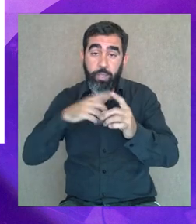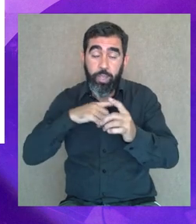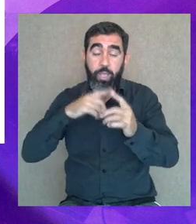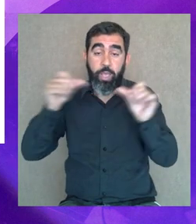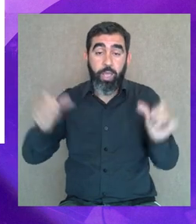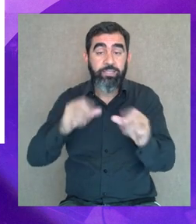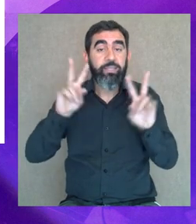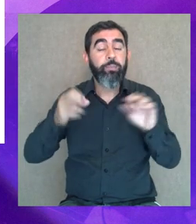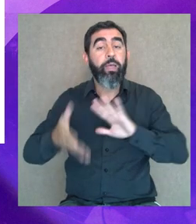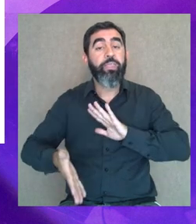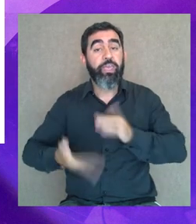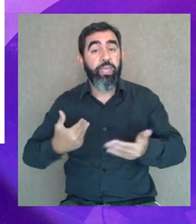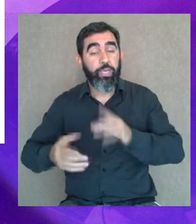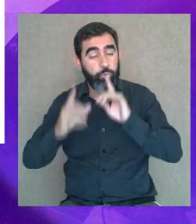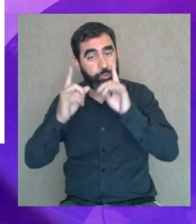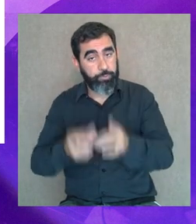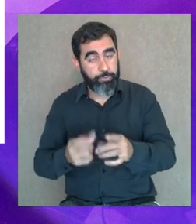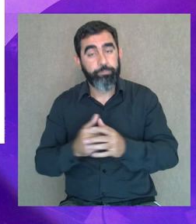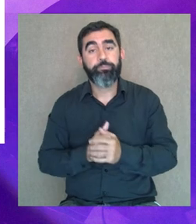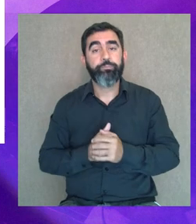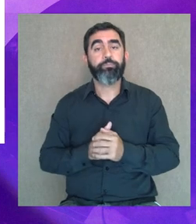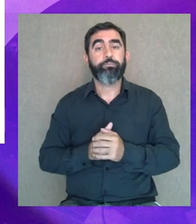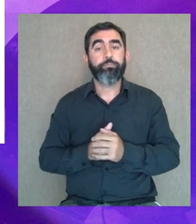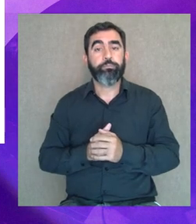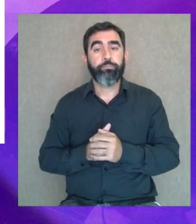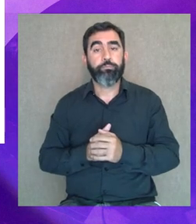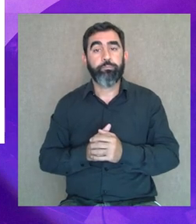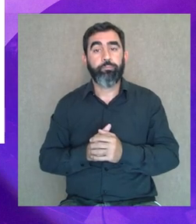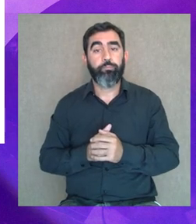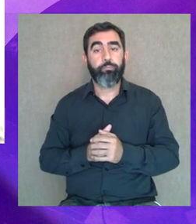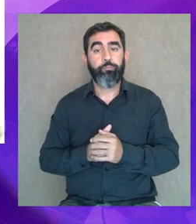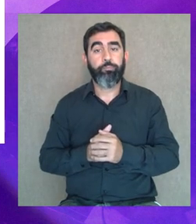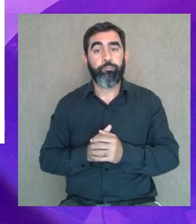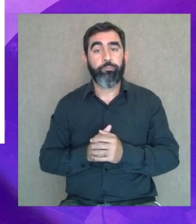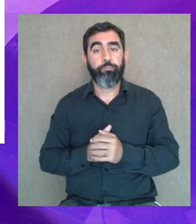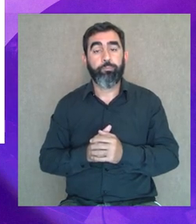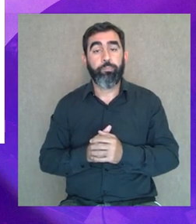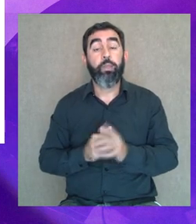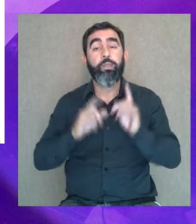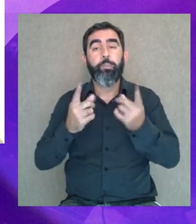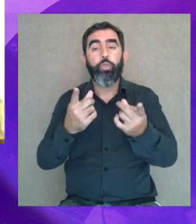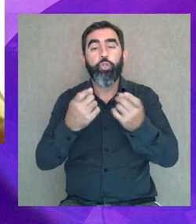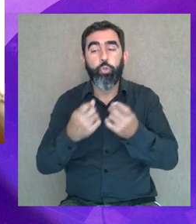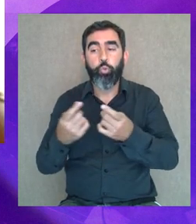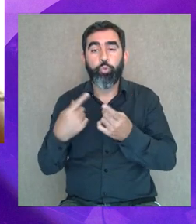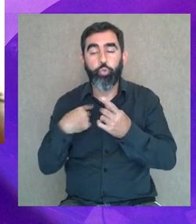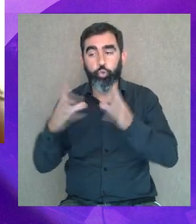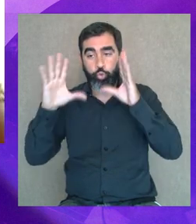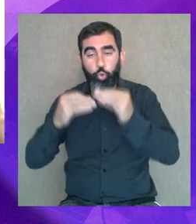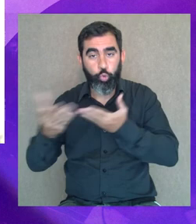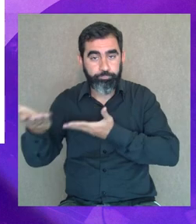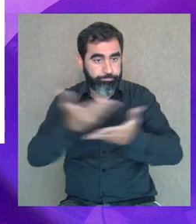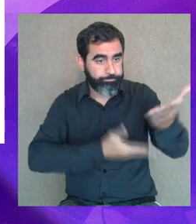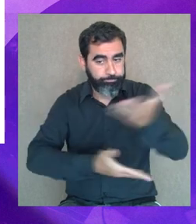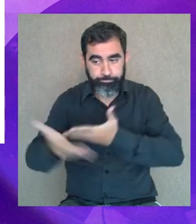atraviesa el tema de género absolutamente y además no nos necesitamos todos y